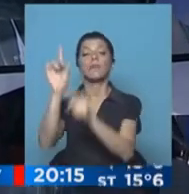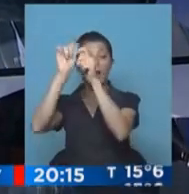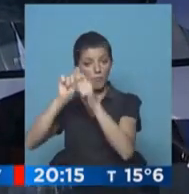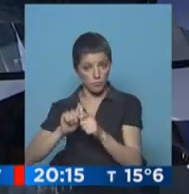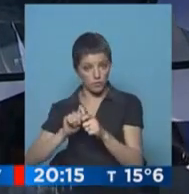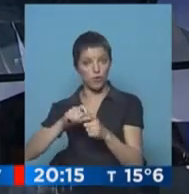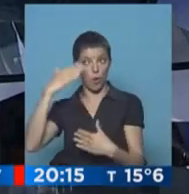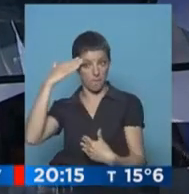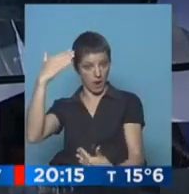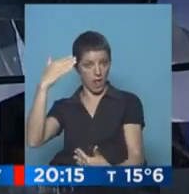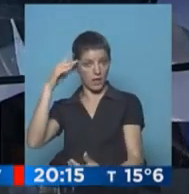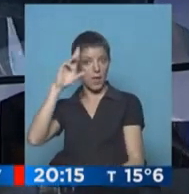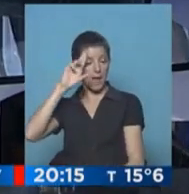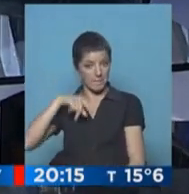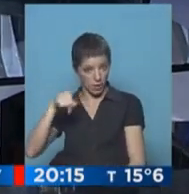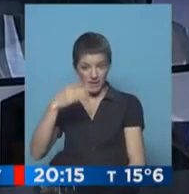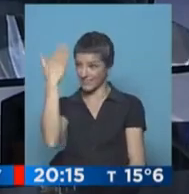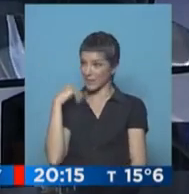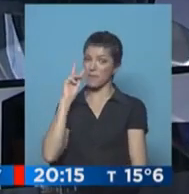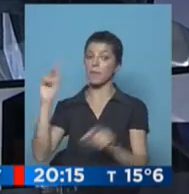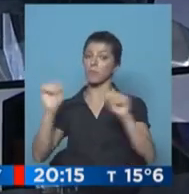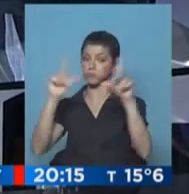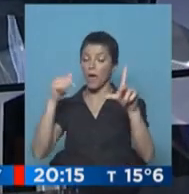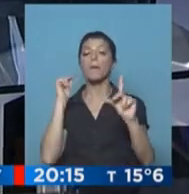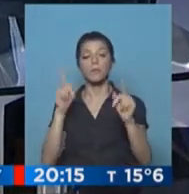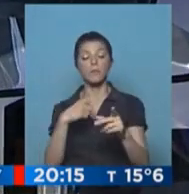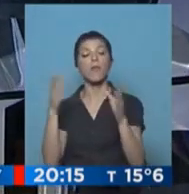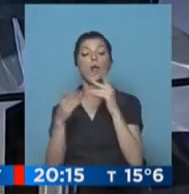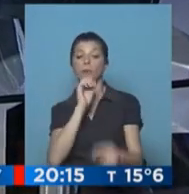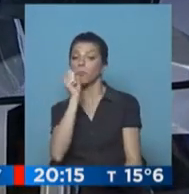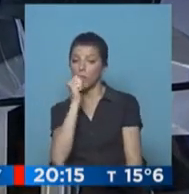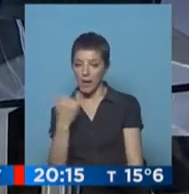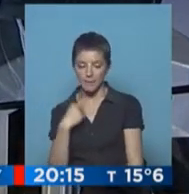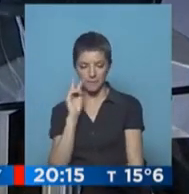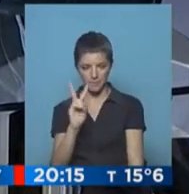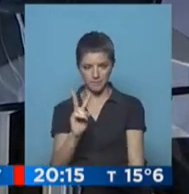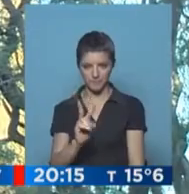homenaje a Perón. Recién compartíamos las imágenes, pero también tenemos testimonios y los queremos compartir. Aquí están.